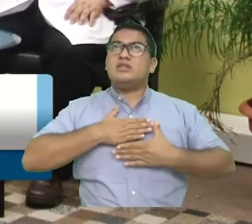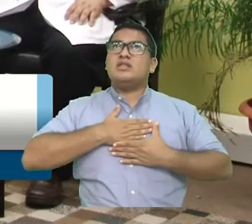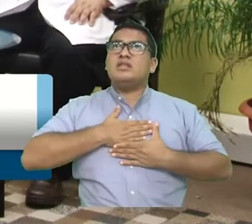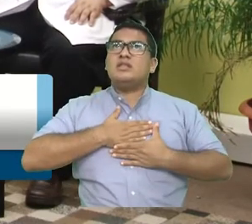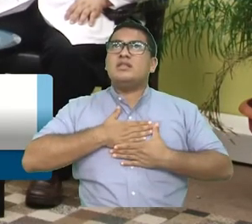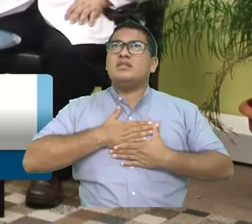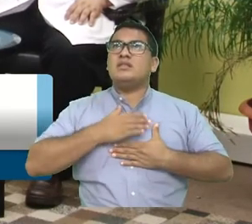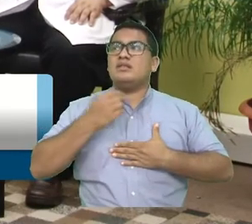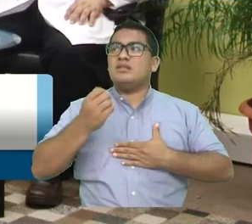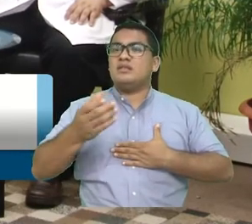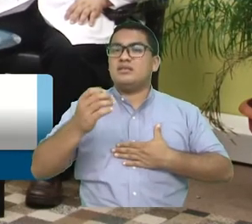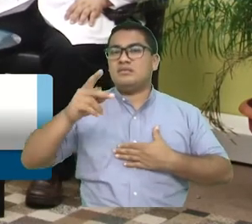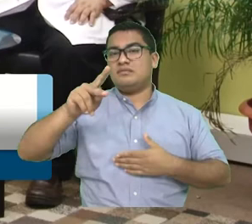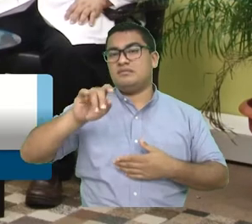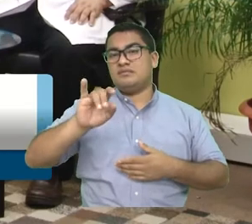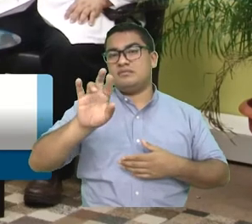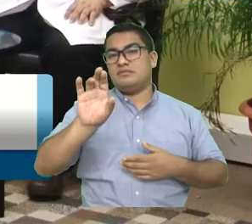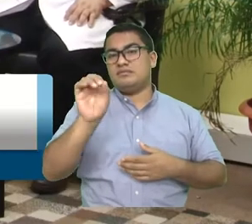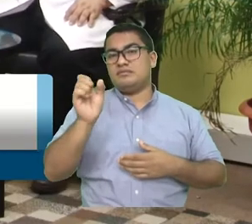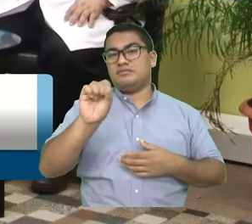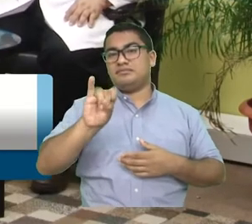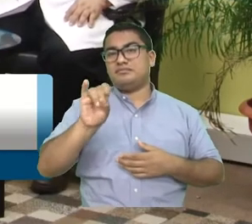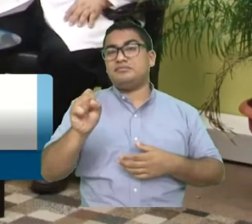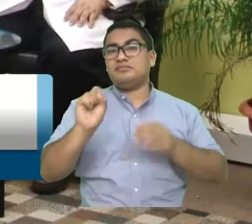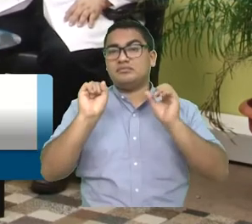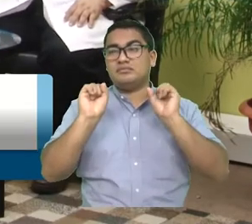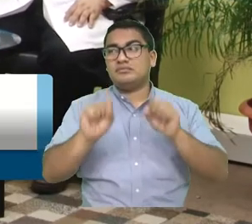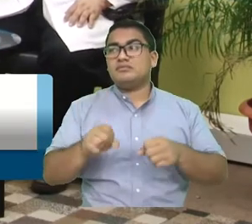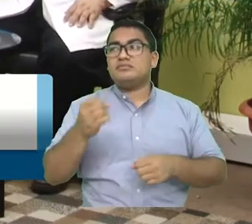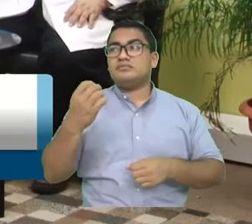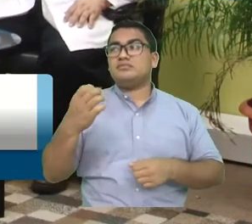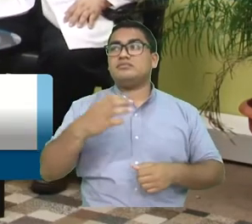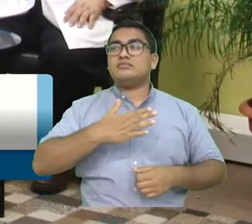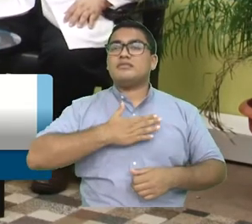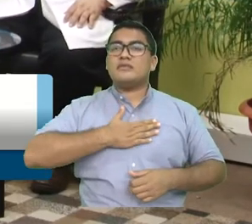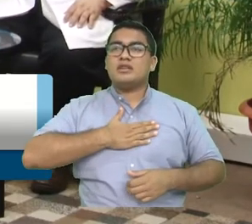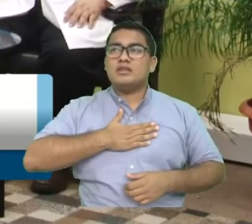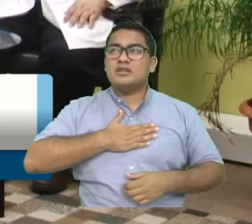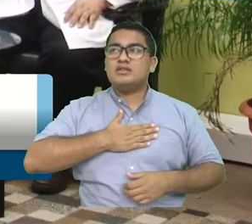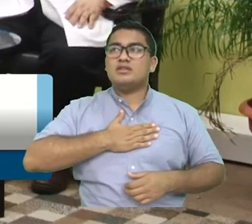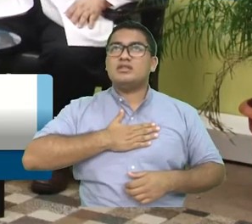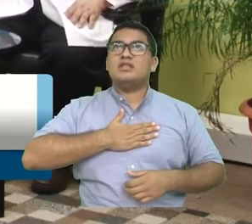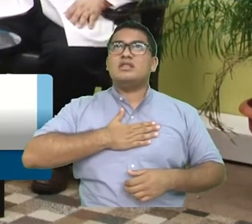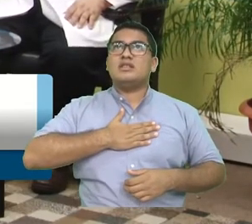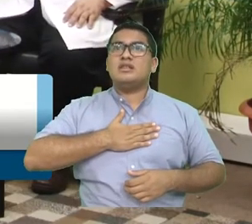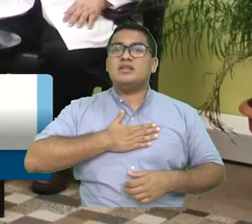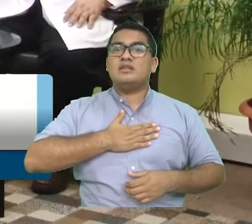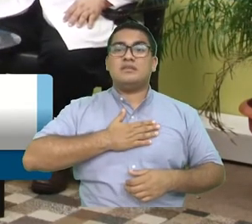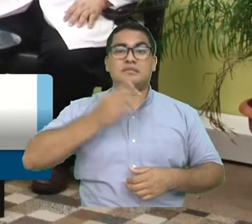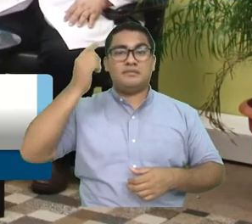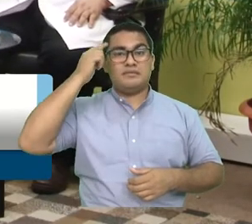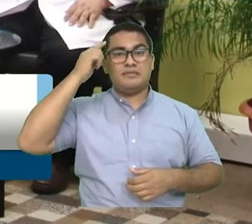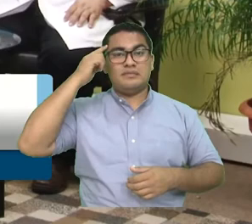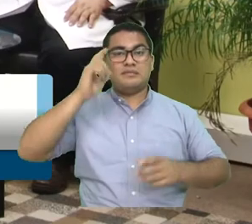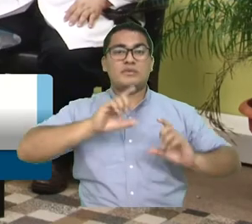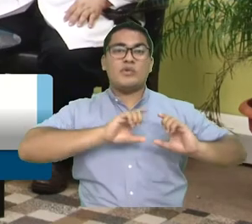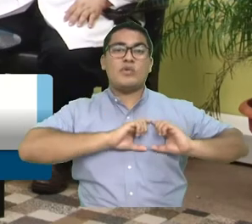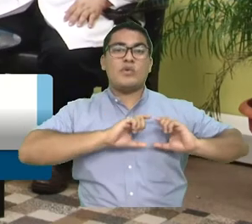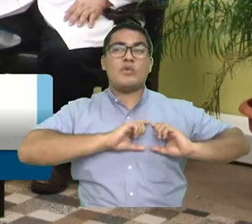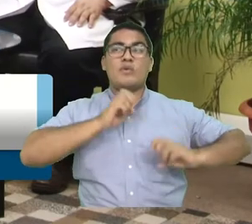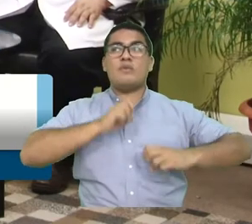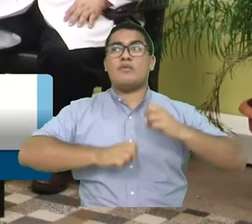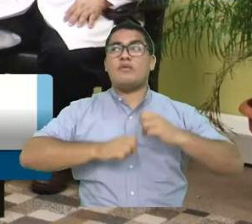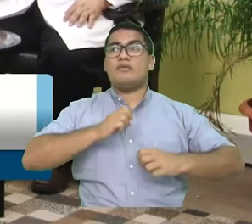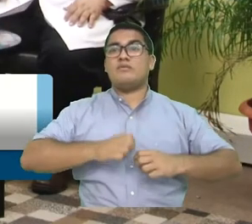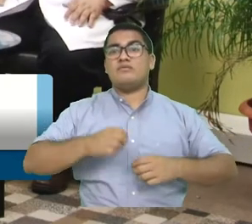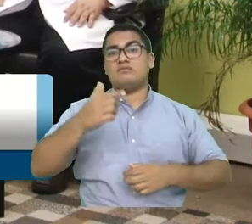referirse como pirosis, una afectación a nivel de que lo sentís como en el esternón, crees que es el corazón y es que estás padeciendo de una